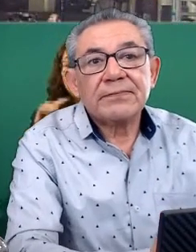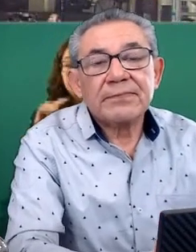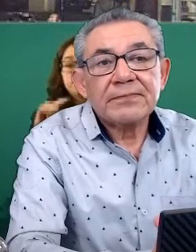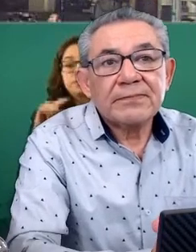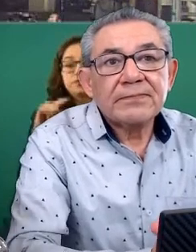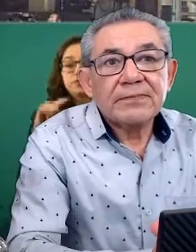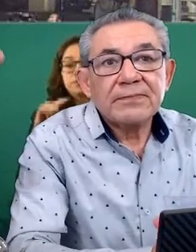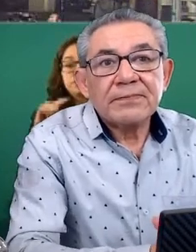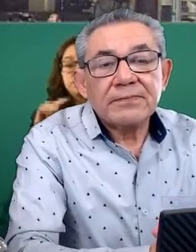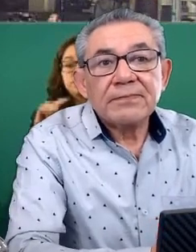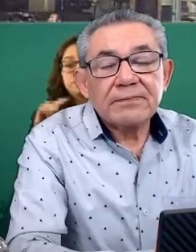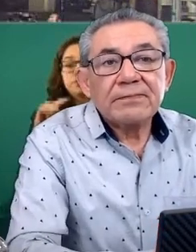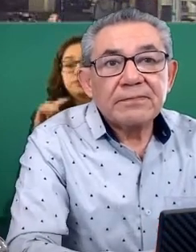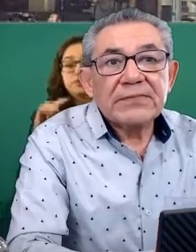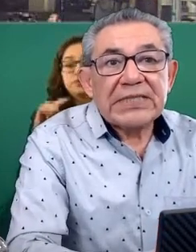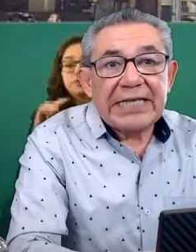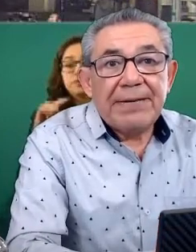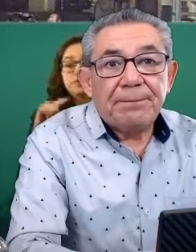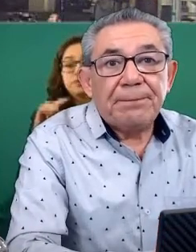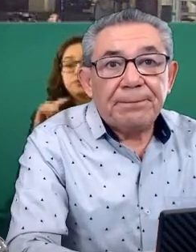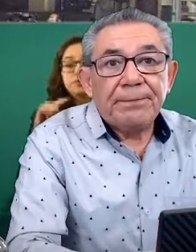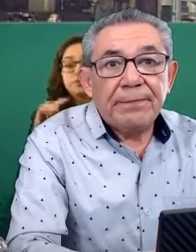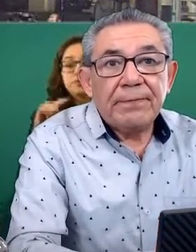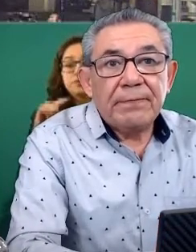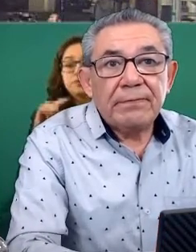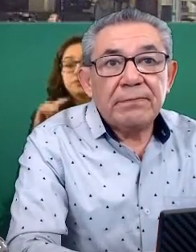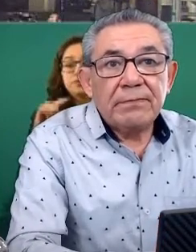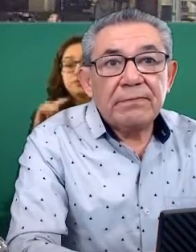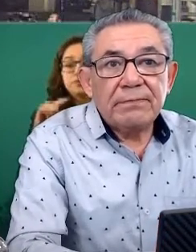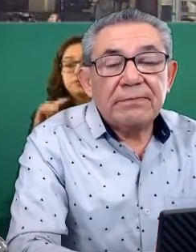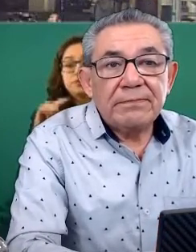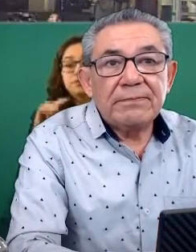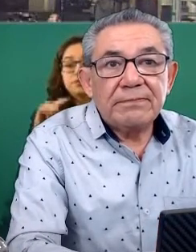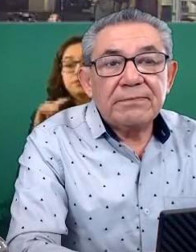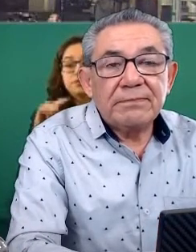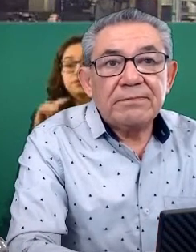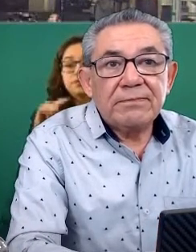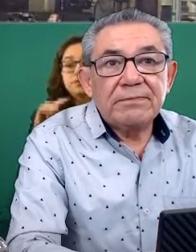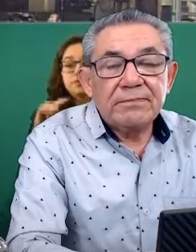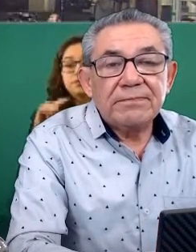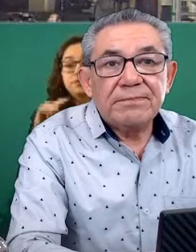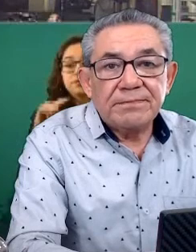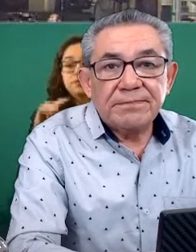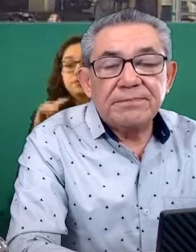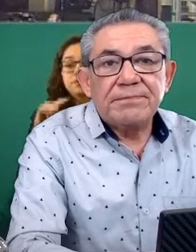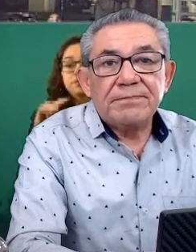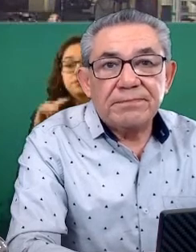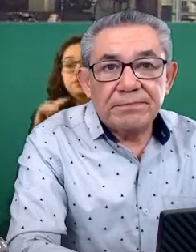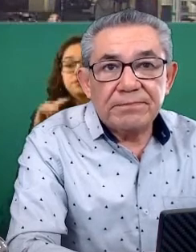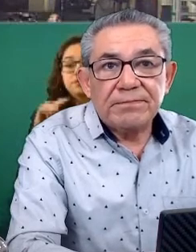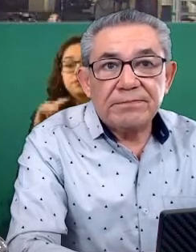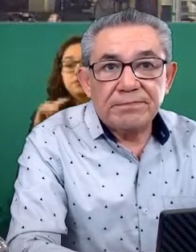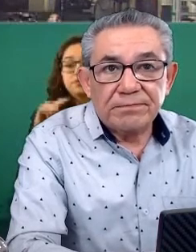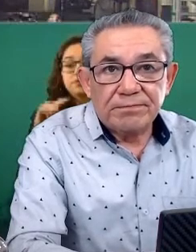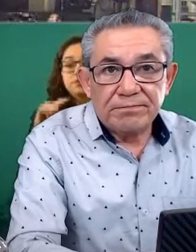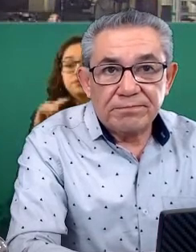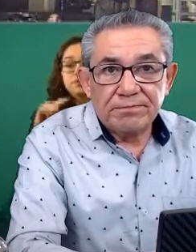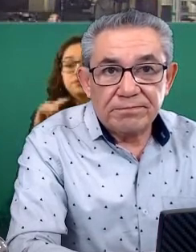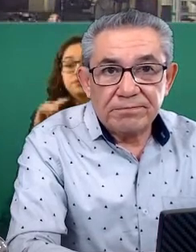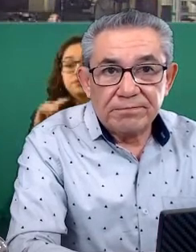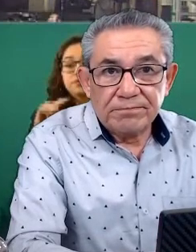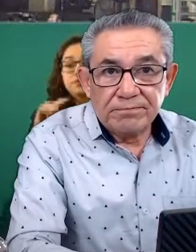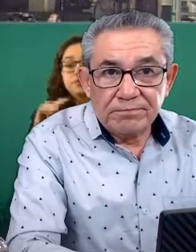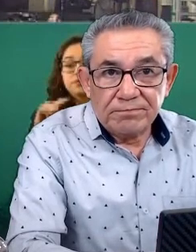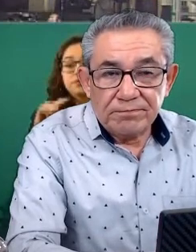bienes de cuando habían intestado por ahí, Víctor. Sí. A esa barbarie hemos llegado, como el hijo de